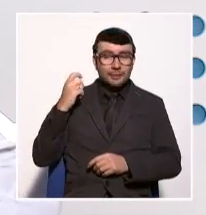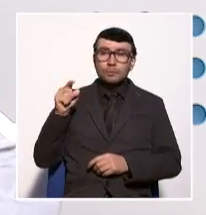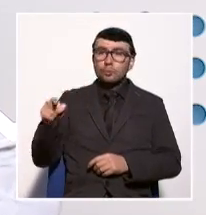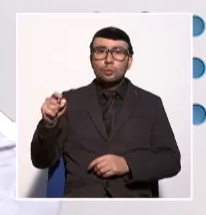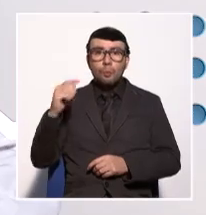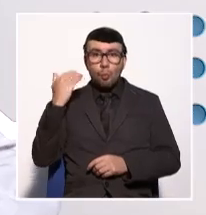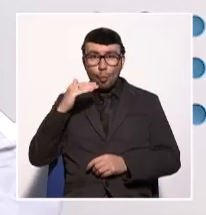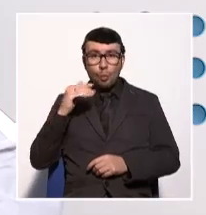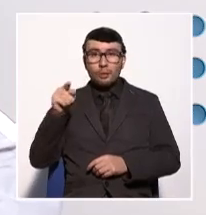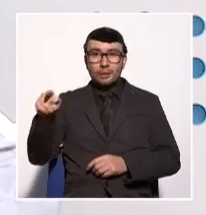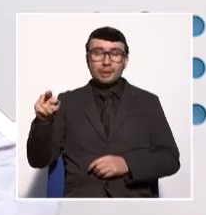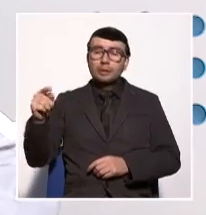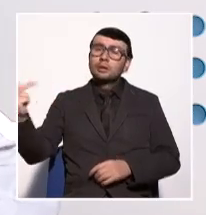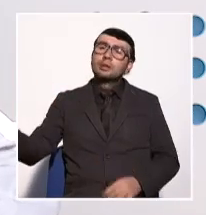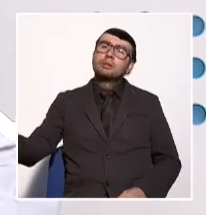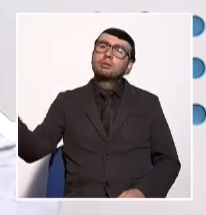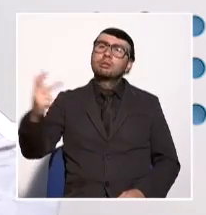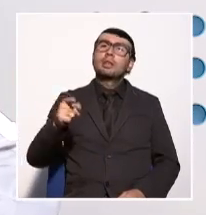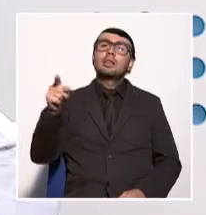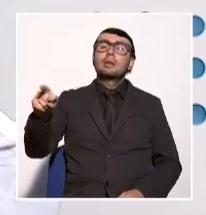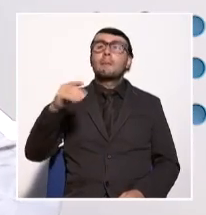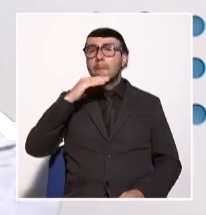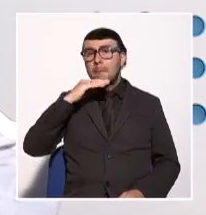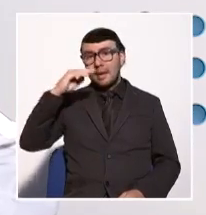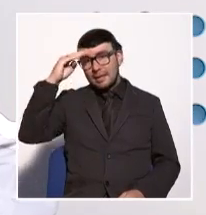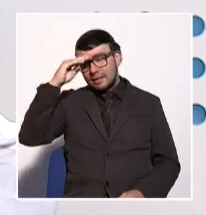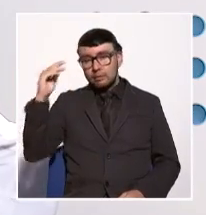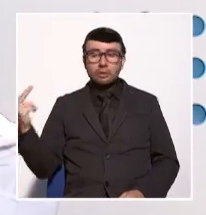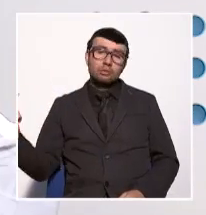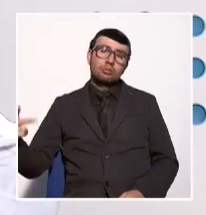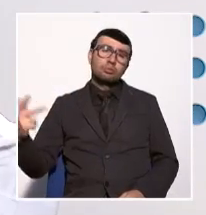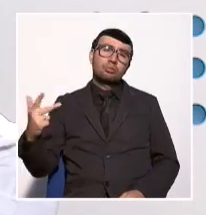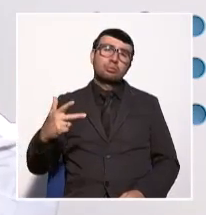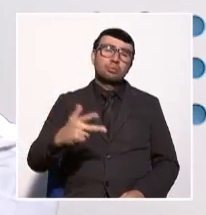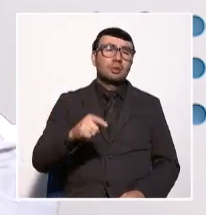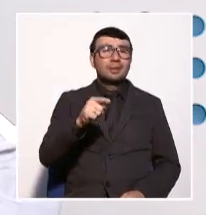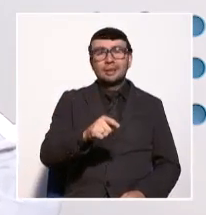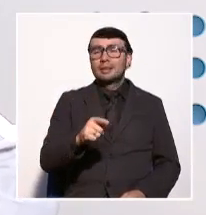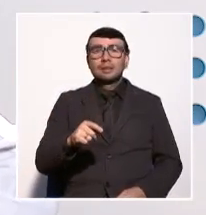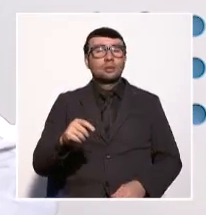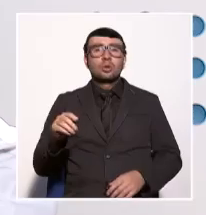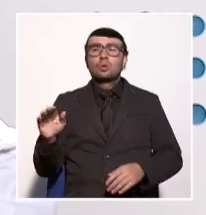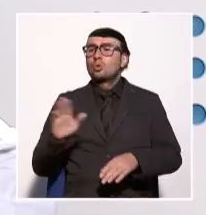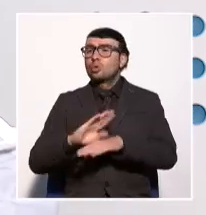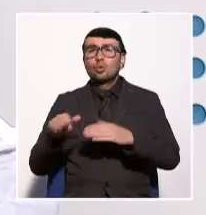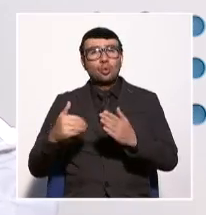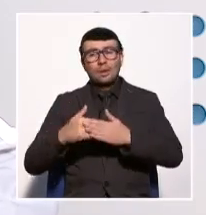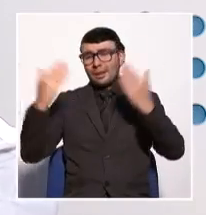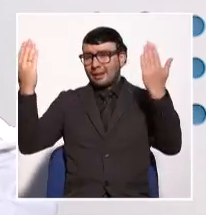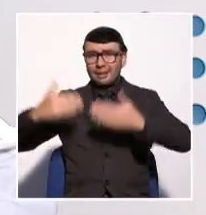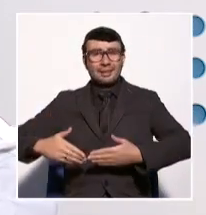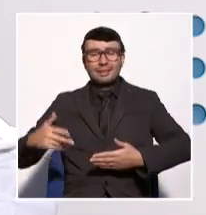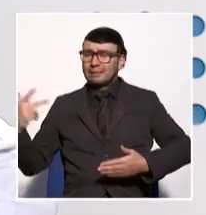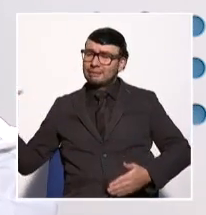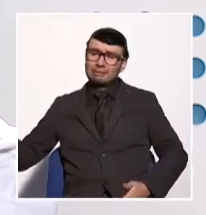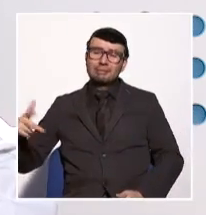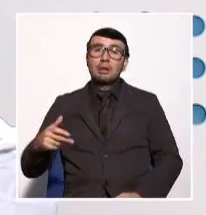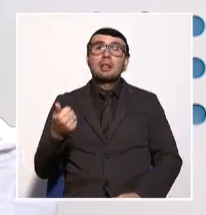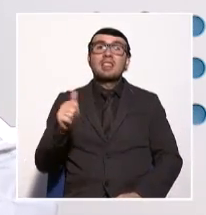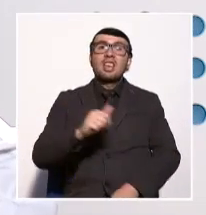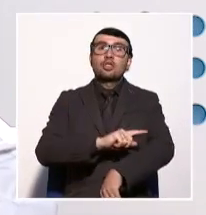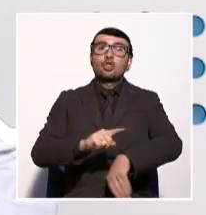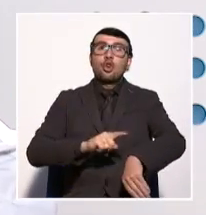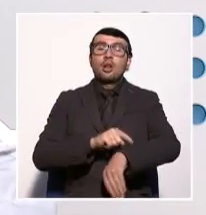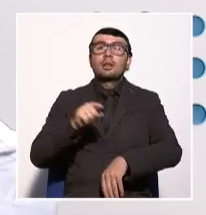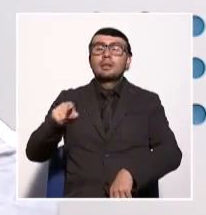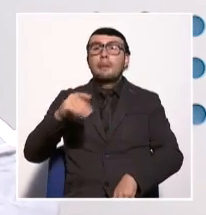señora de medicina consulta pereira y están cerradas todas las vías y muchos problemas ella no sabía seguro 10 horas para llegar de